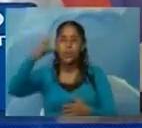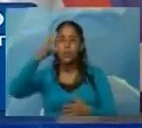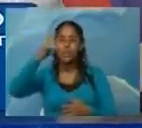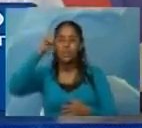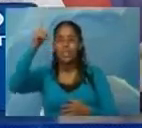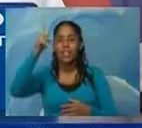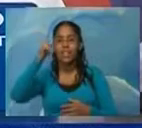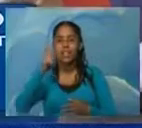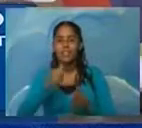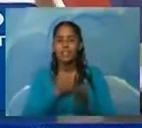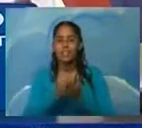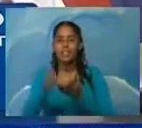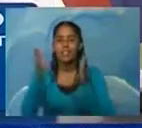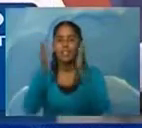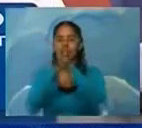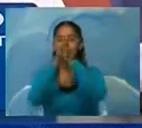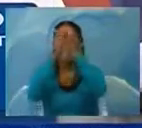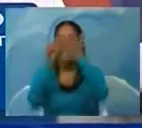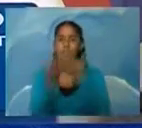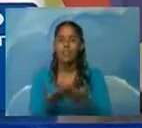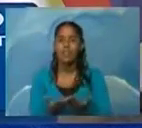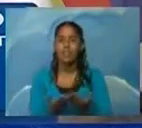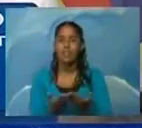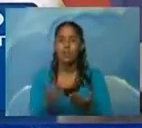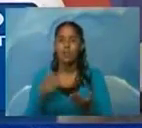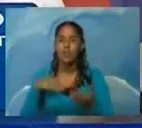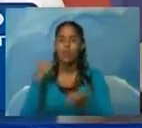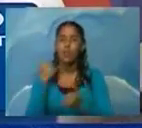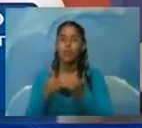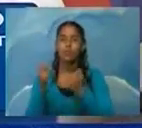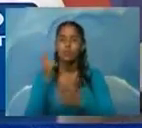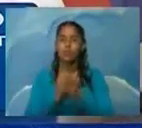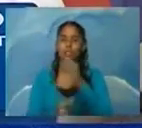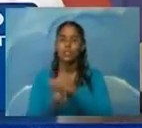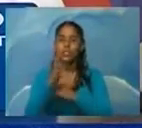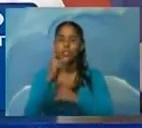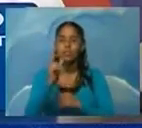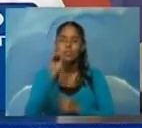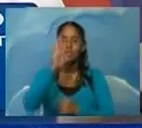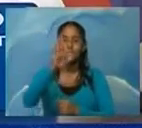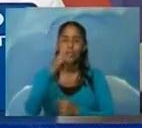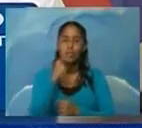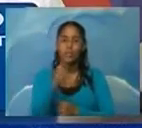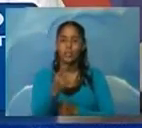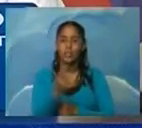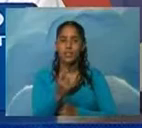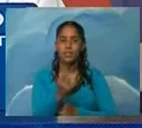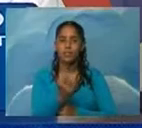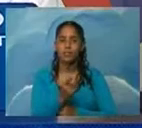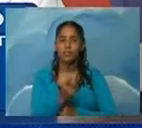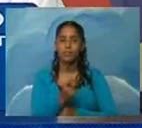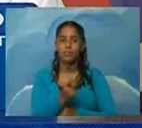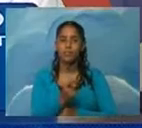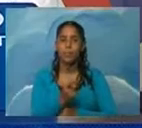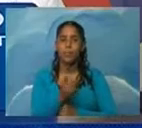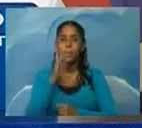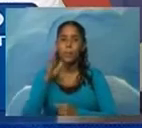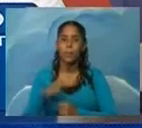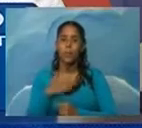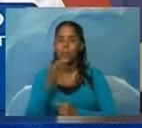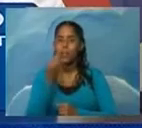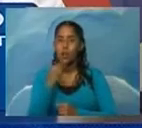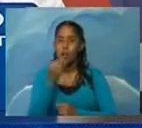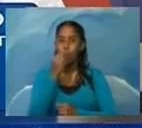la Sagrada Escritura? Mi último versículo es el número 5. Diga conmigo: podrás comer